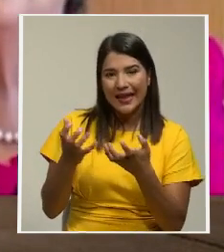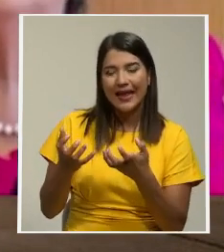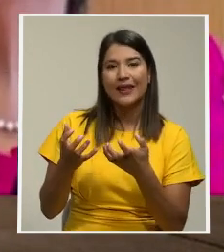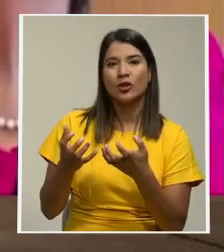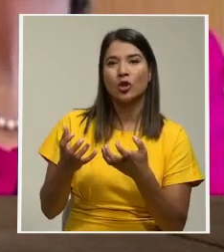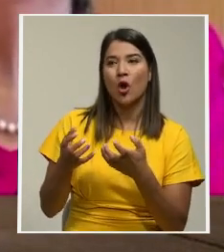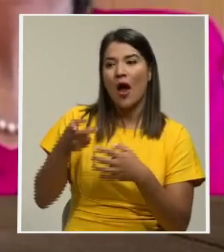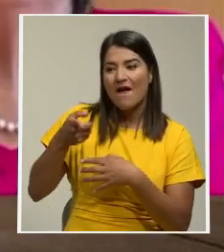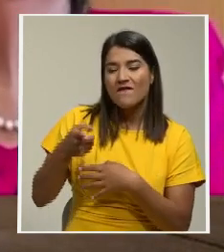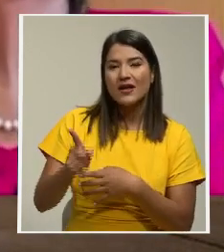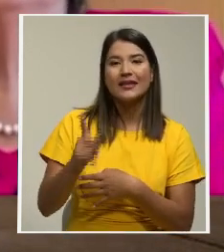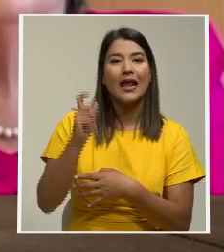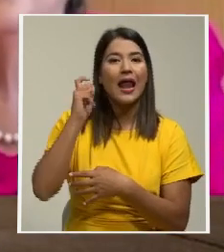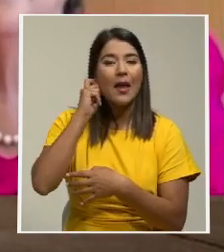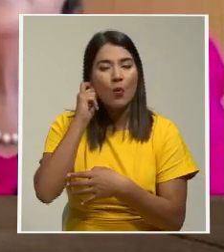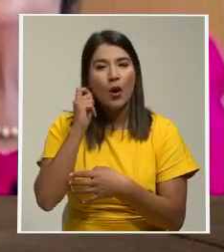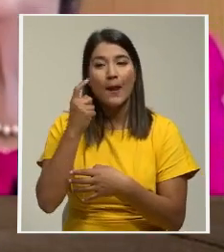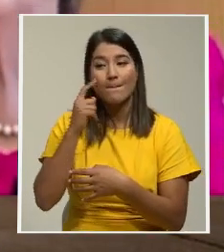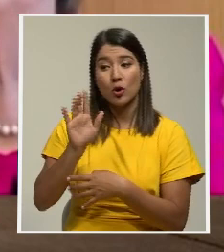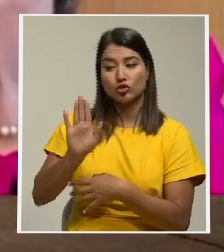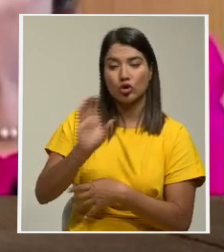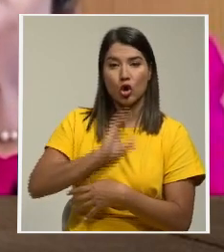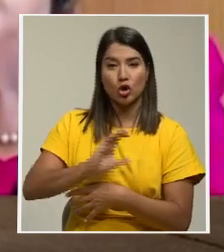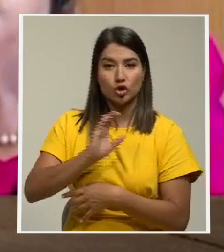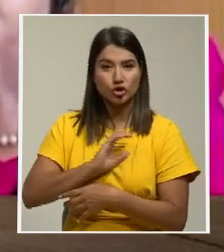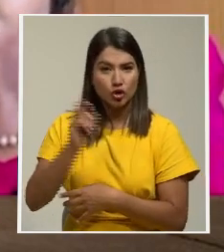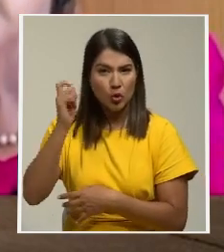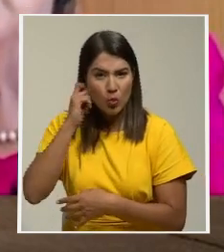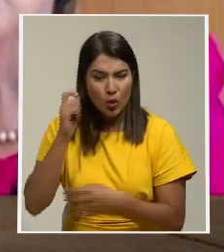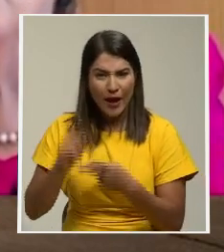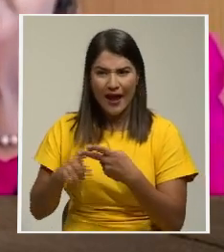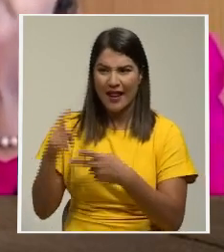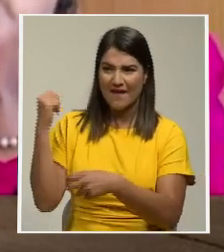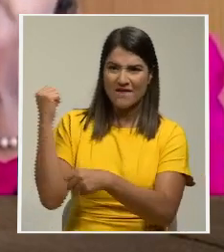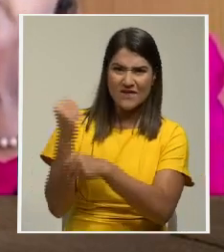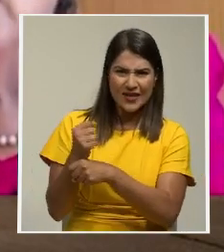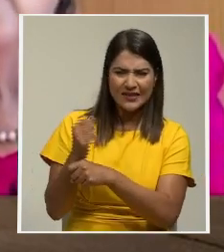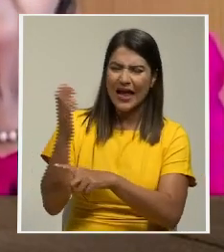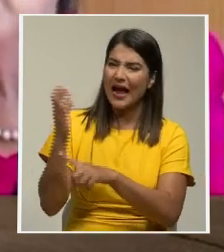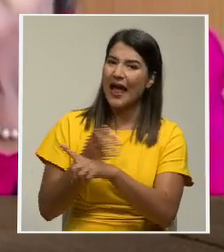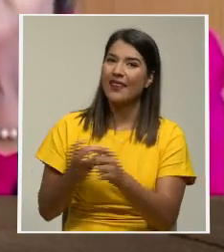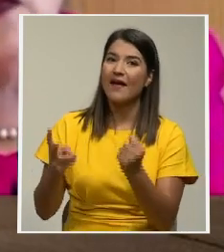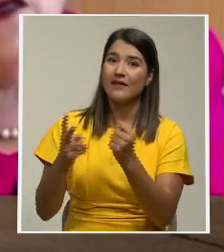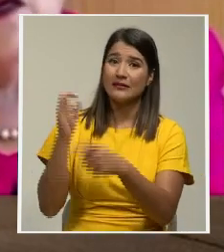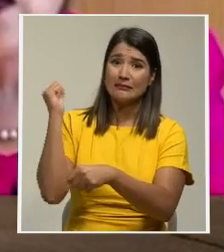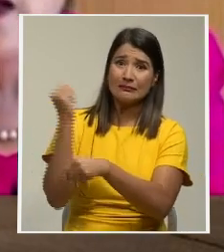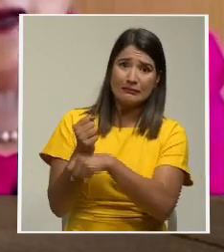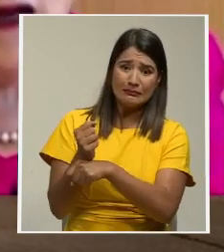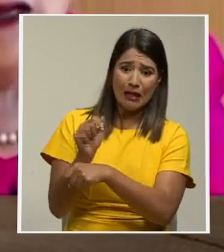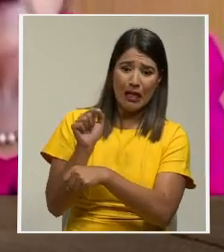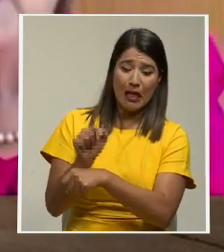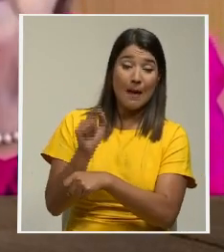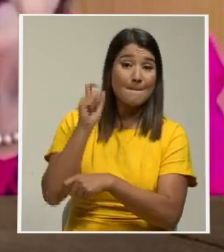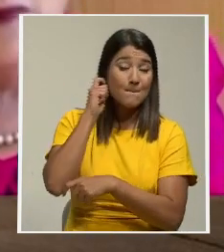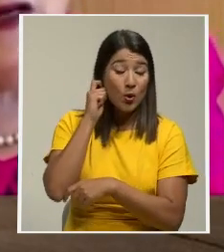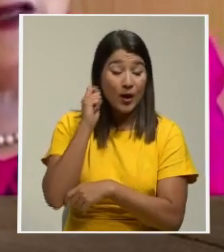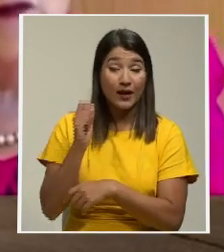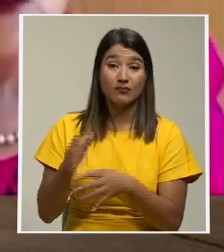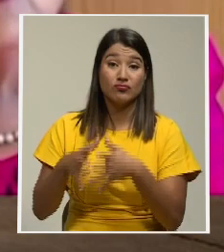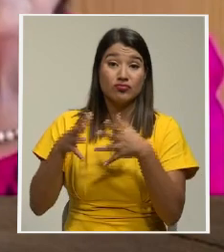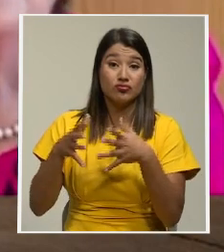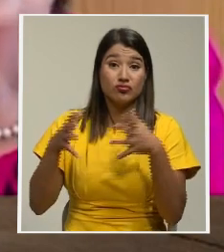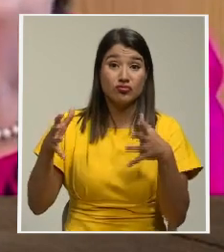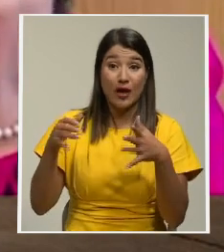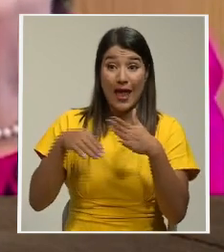violencia de género, los feminicidios que aumentan y que en la pandemia la